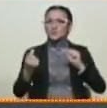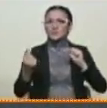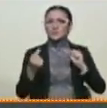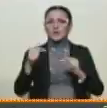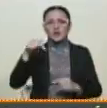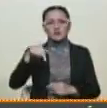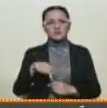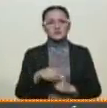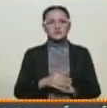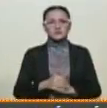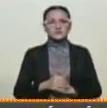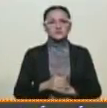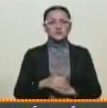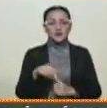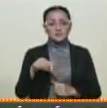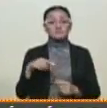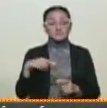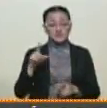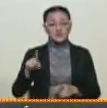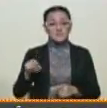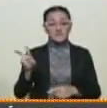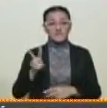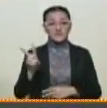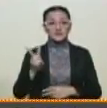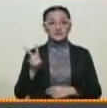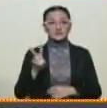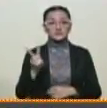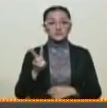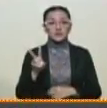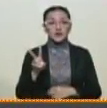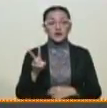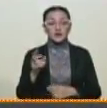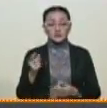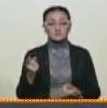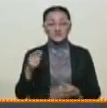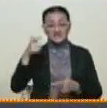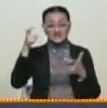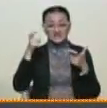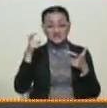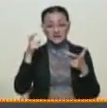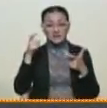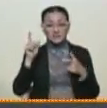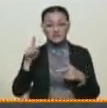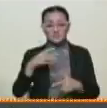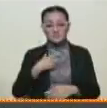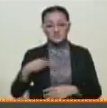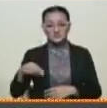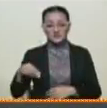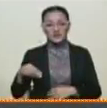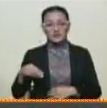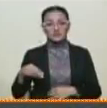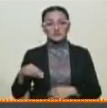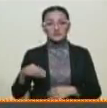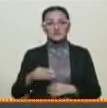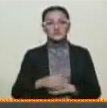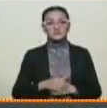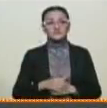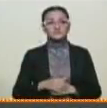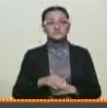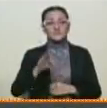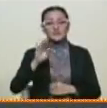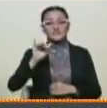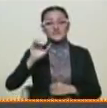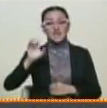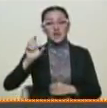Belarus y en Venezuela, entre el comandante Hugo Chávez y su querido amigo, el presidente Lukashenko.